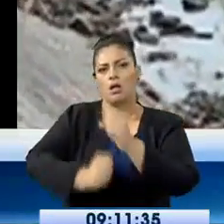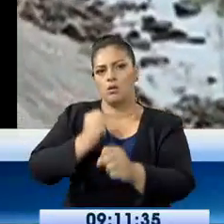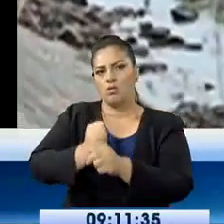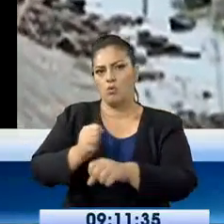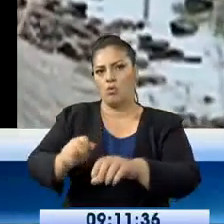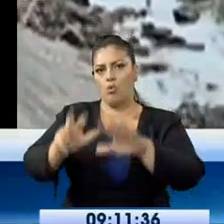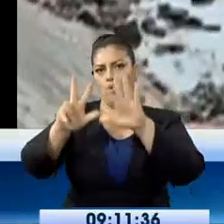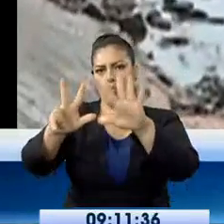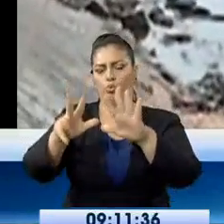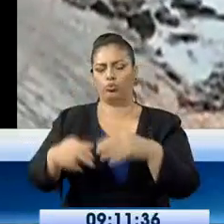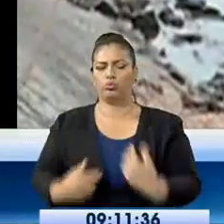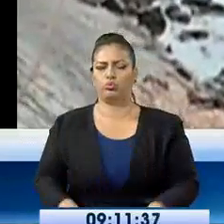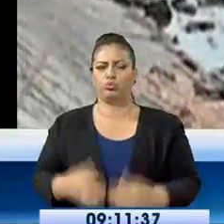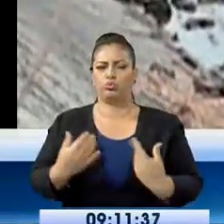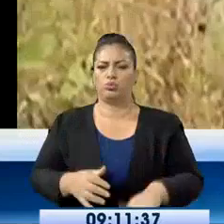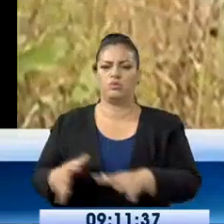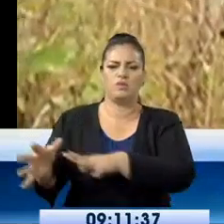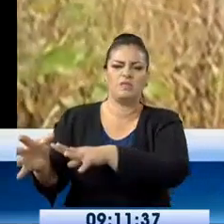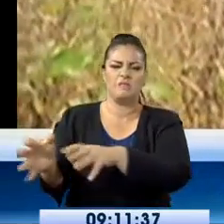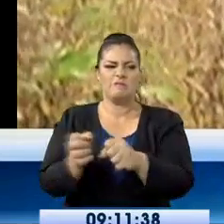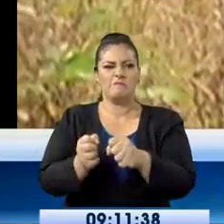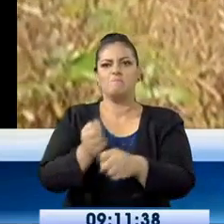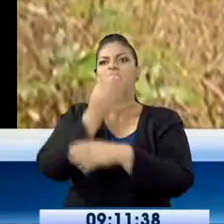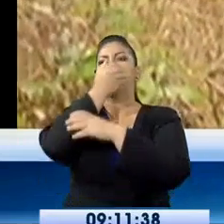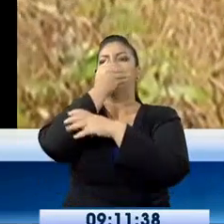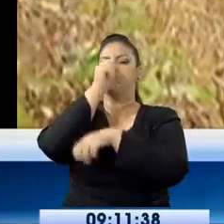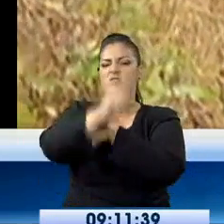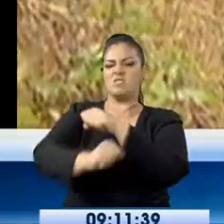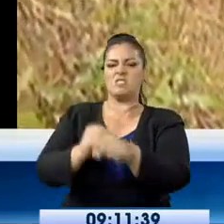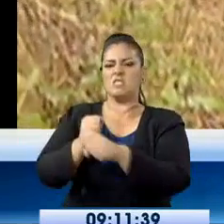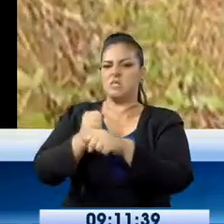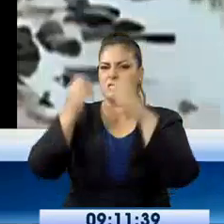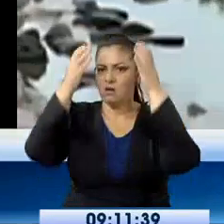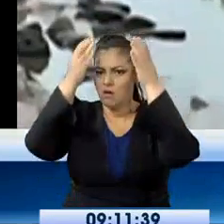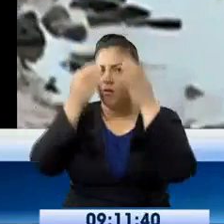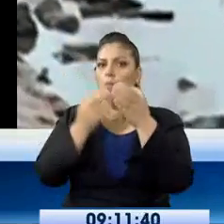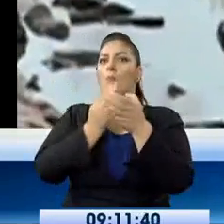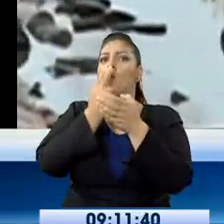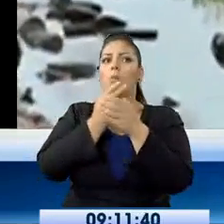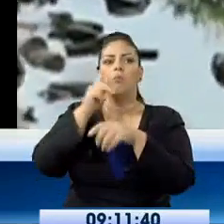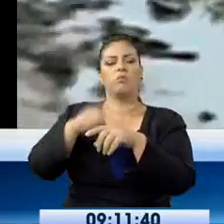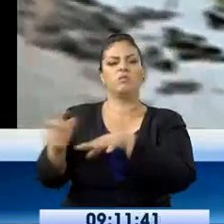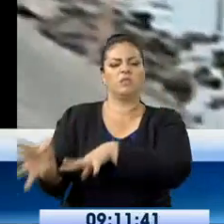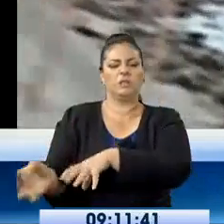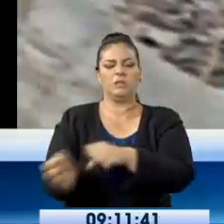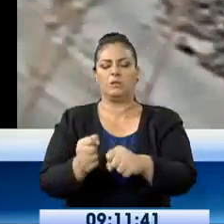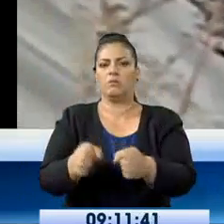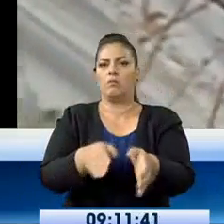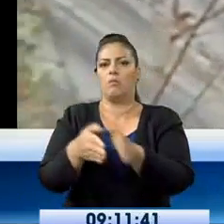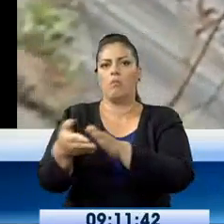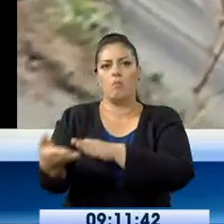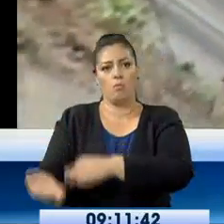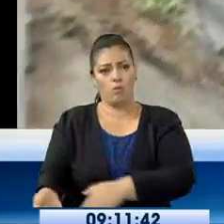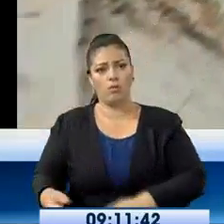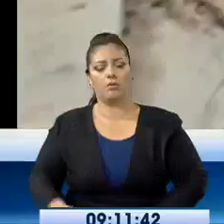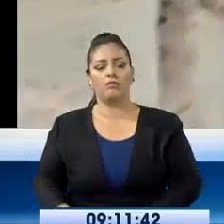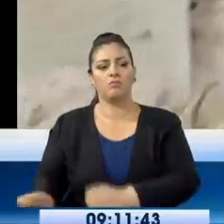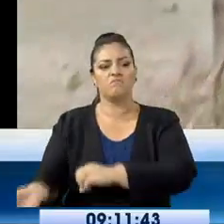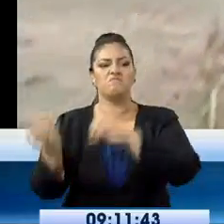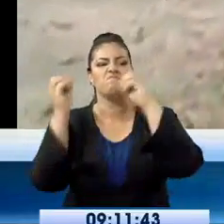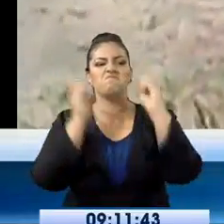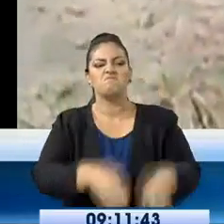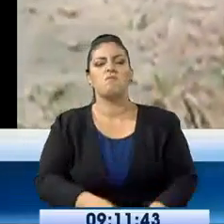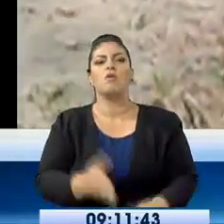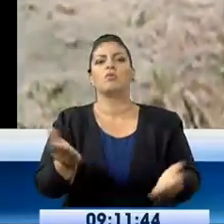fue encontrado sin vida en el canal de la muerte a la altura de la cooperativa Llanetoral de Monte Sinaí. El menor había sido maniatado, la cabeza